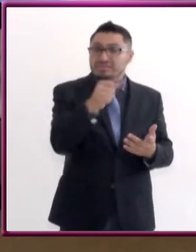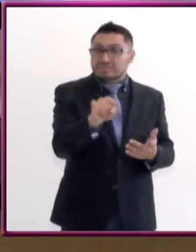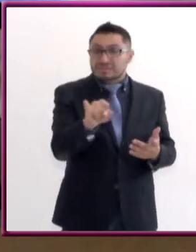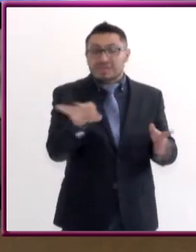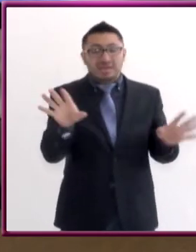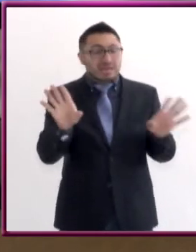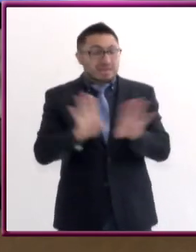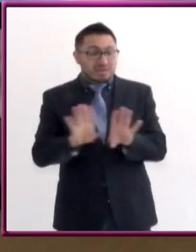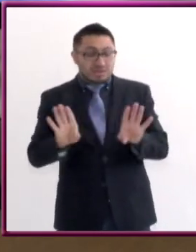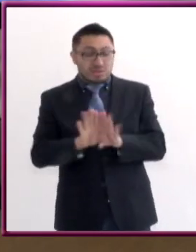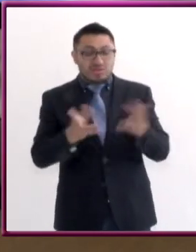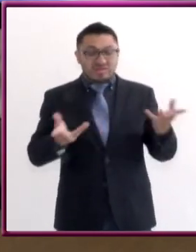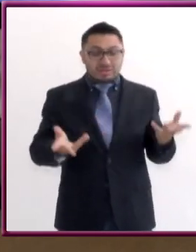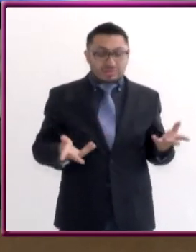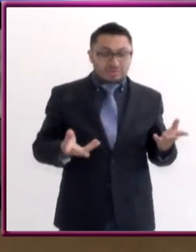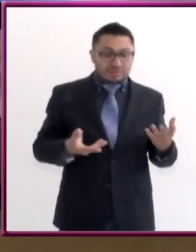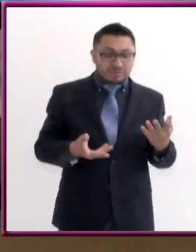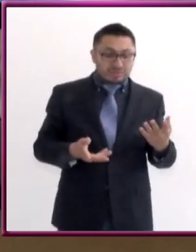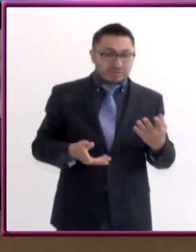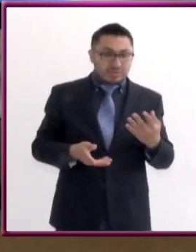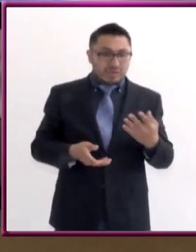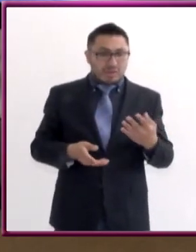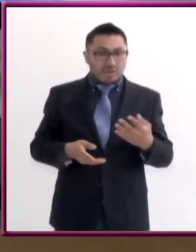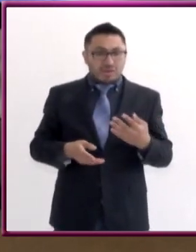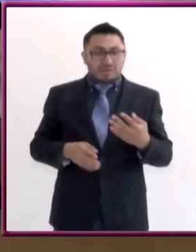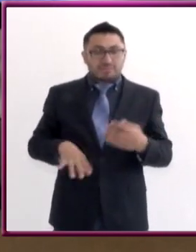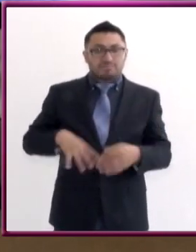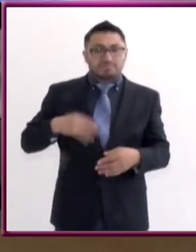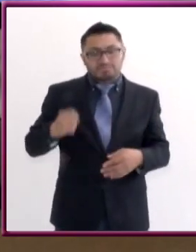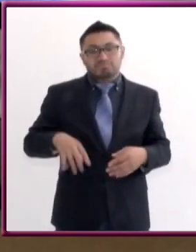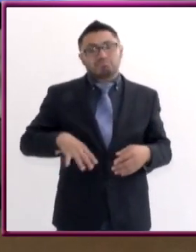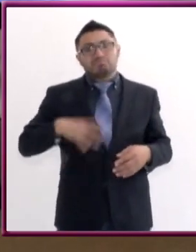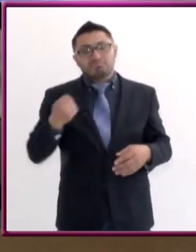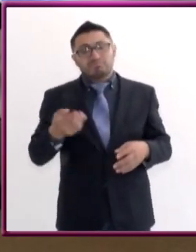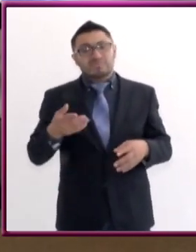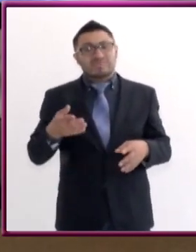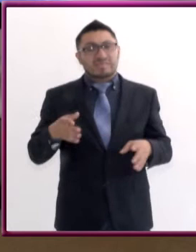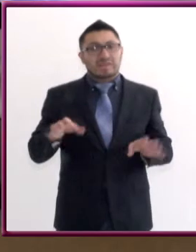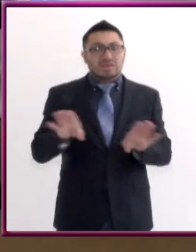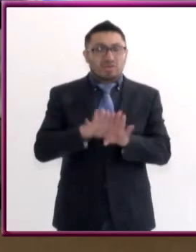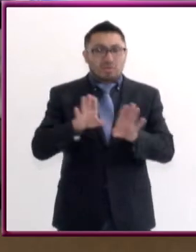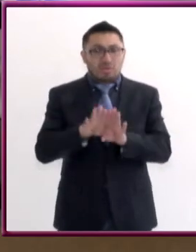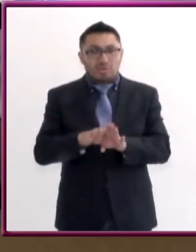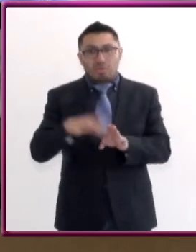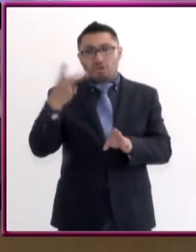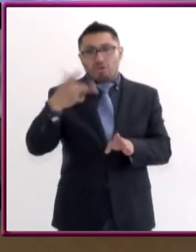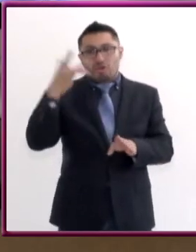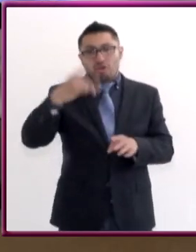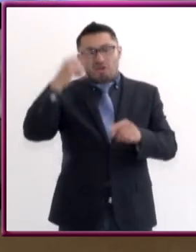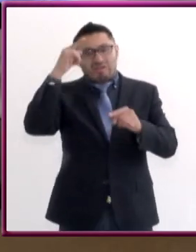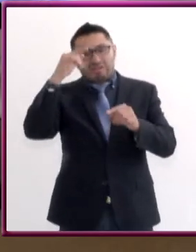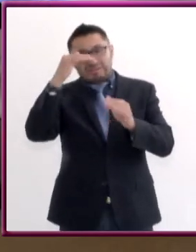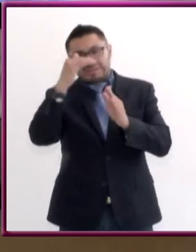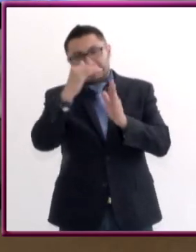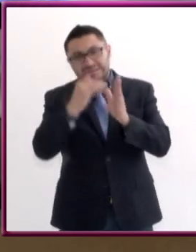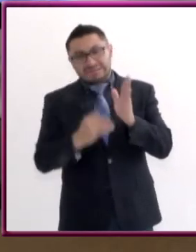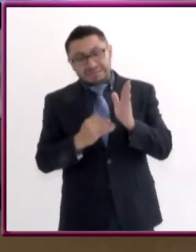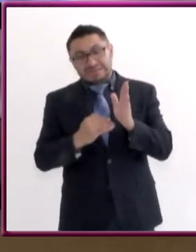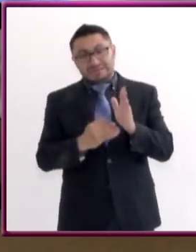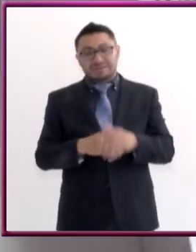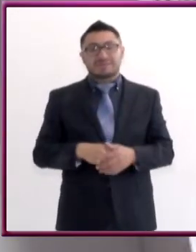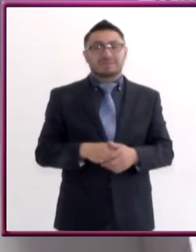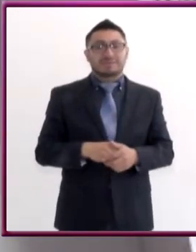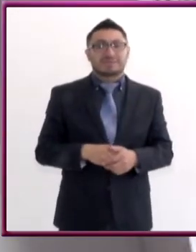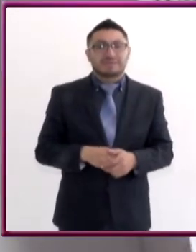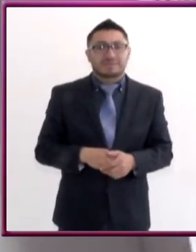manera se trata, ¿no? De disminuir el dolor